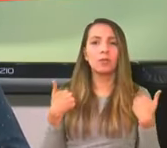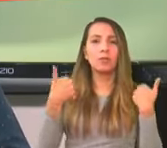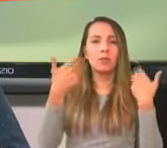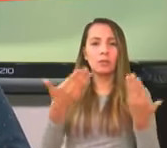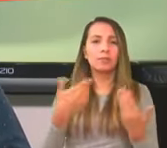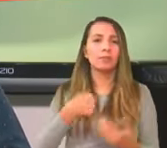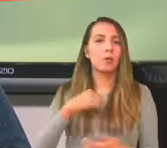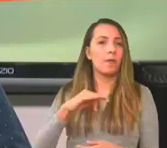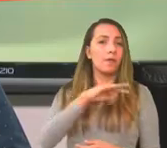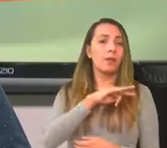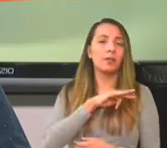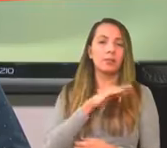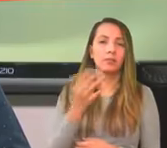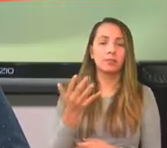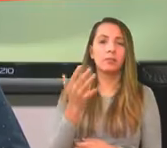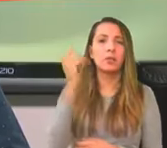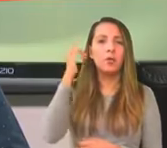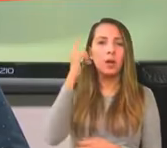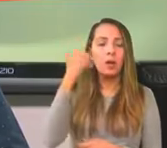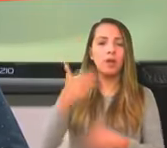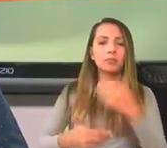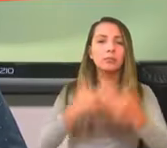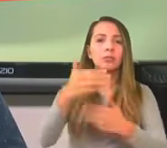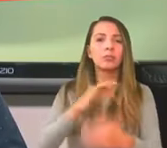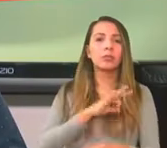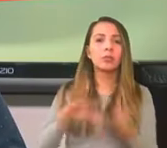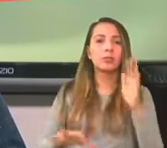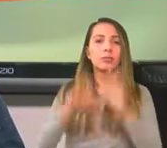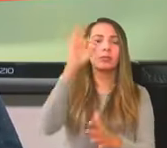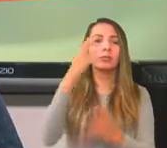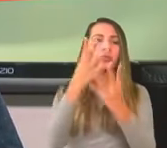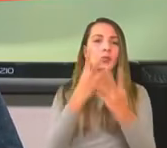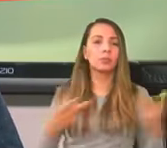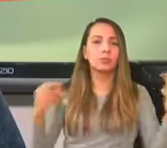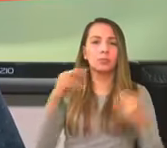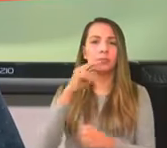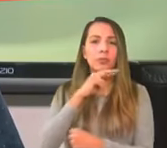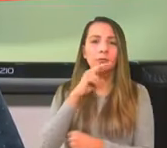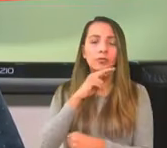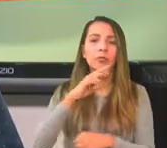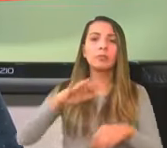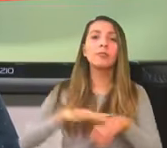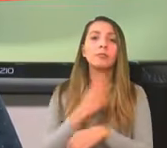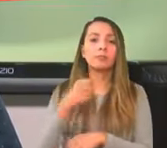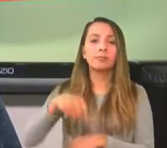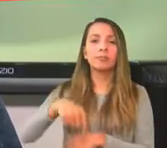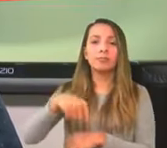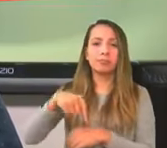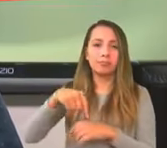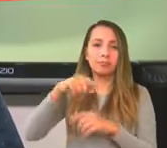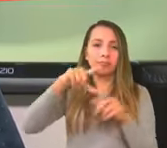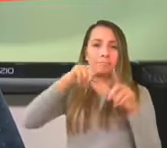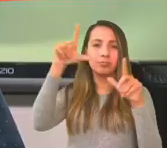Tengo fe que esto va a encontrarse una pronta solución, porque este país es un